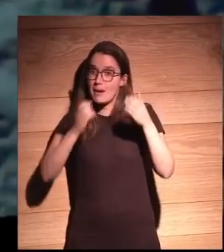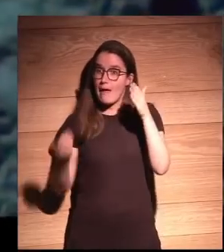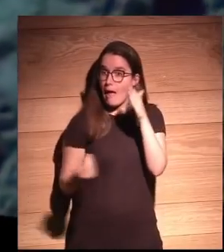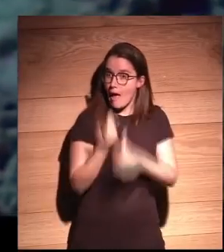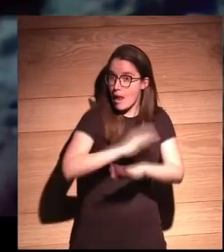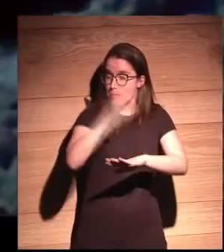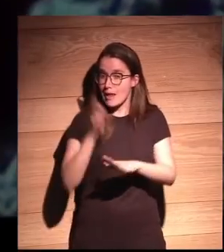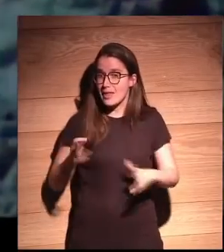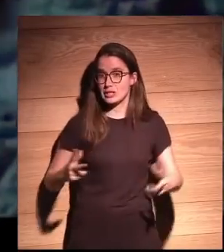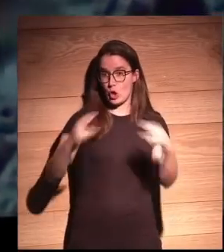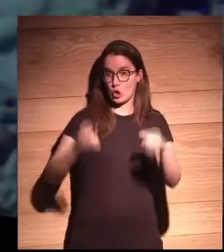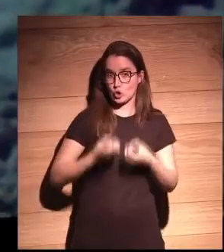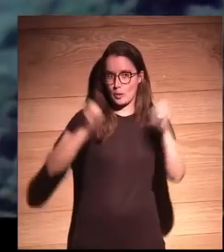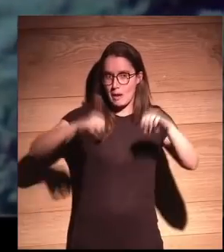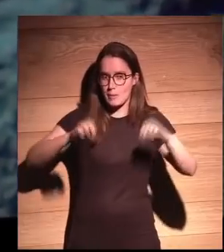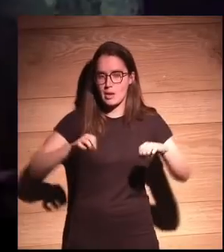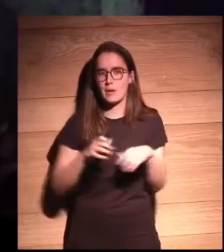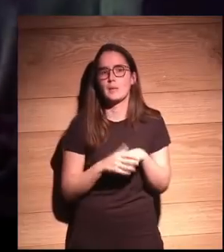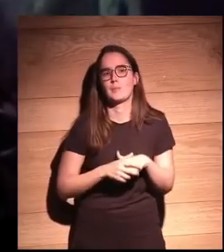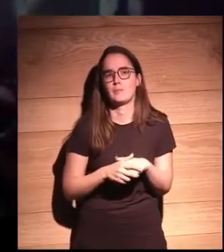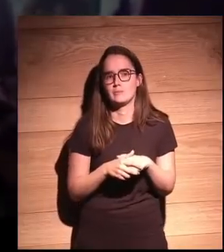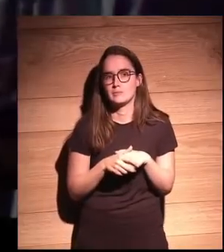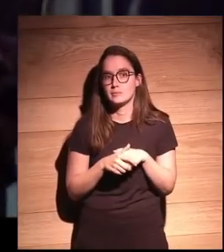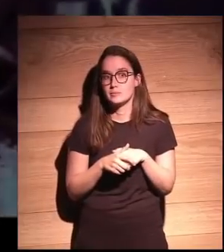señor. Gracias, señor. ¡Hail César y todo lo demás, señor!